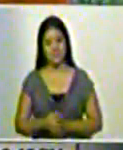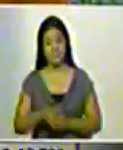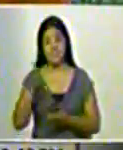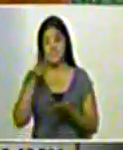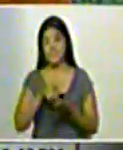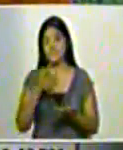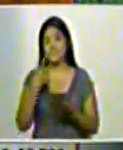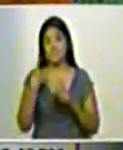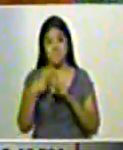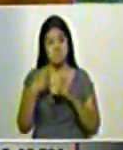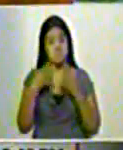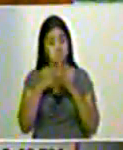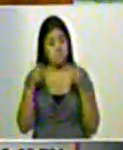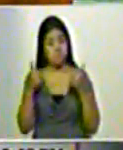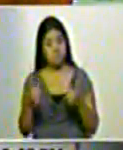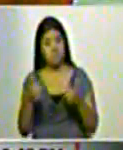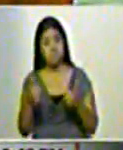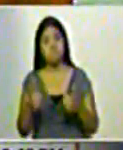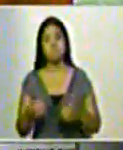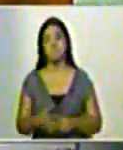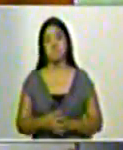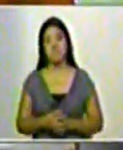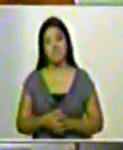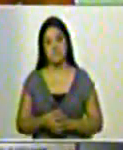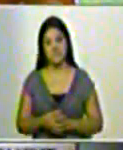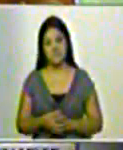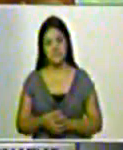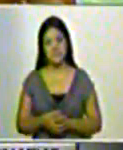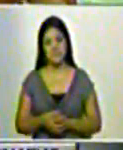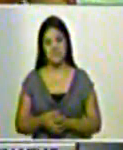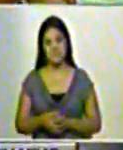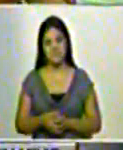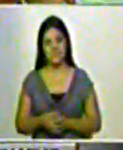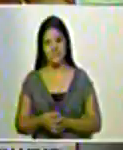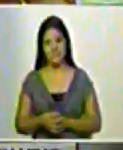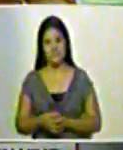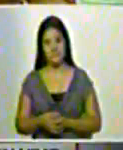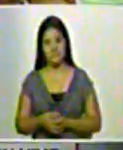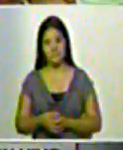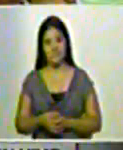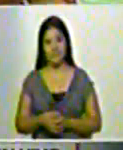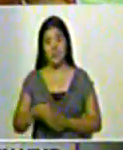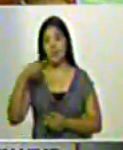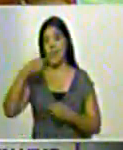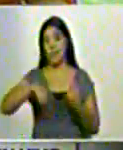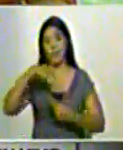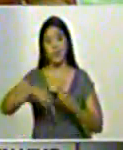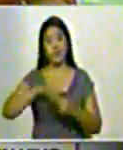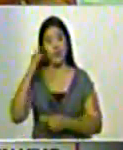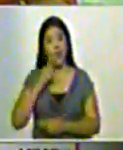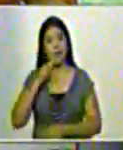muy entusiasta, muy por lo menos del lado de la Revolución Bolivariana nos